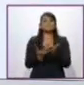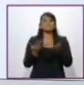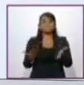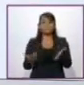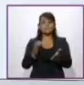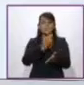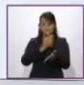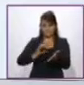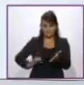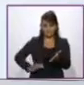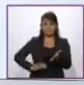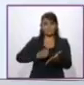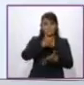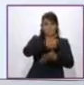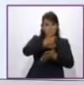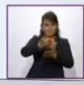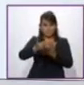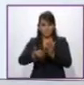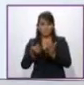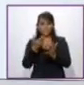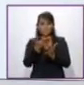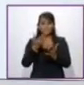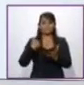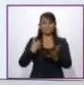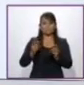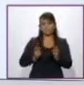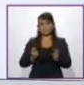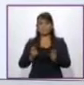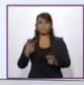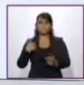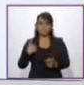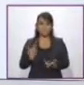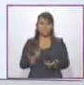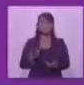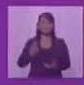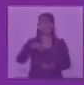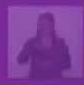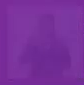preguntas realizadas por las moderadoras. Las reglas son las siguientes. Corre video.